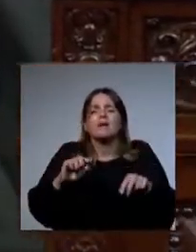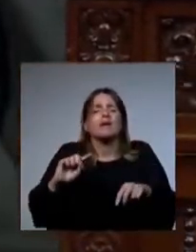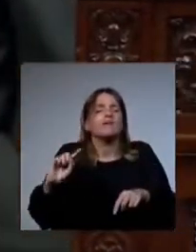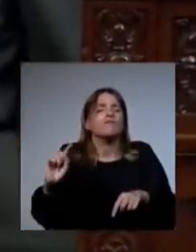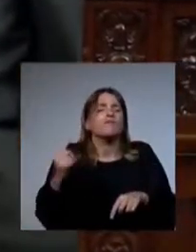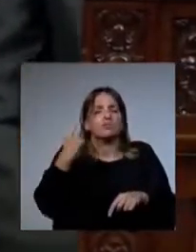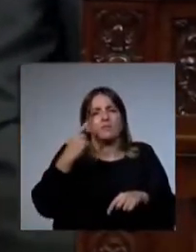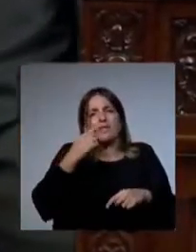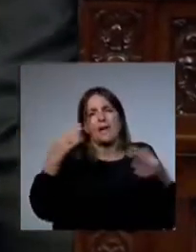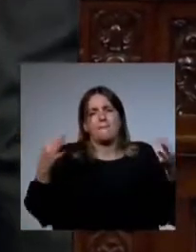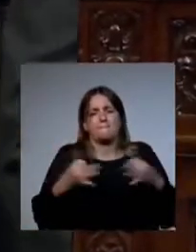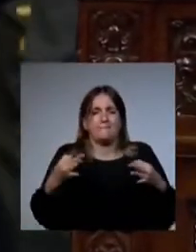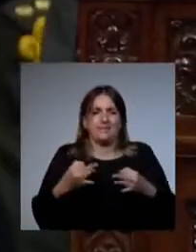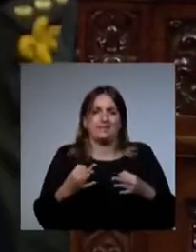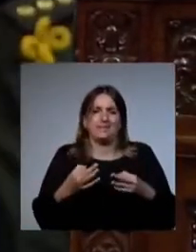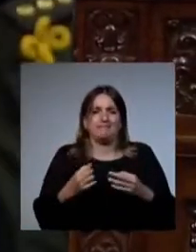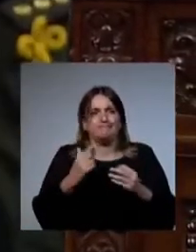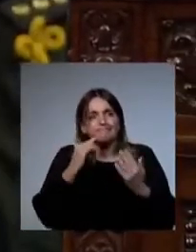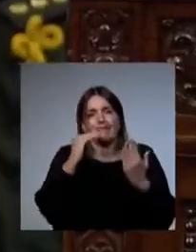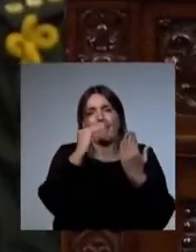especial.